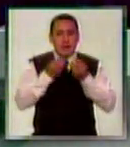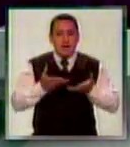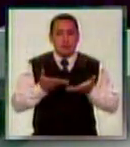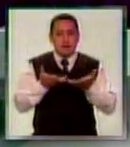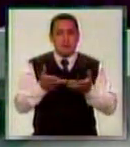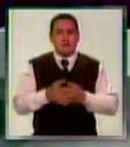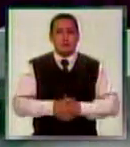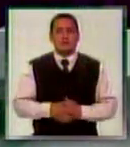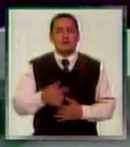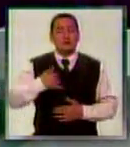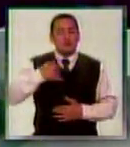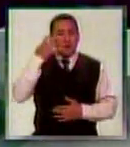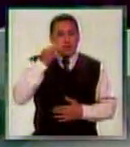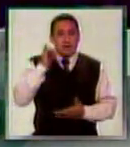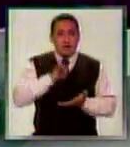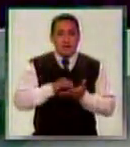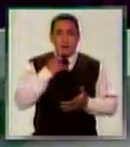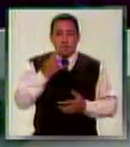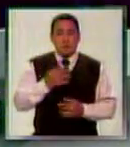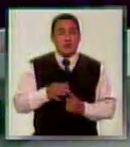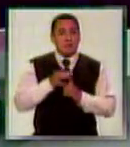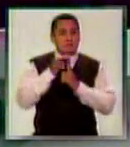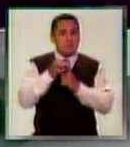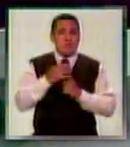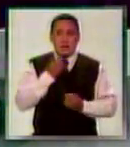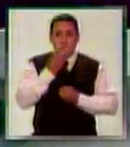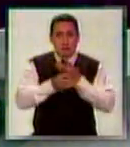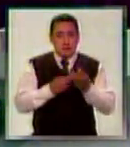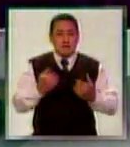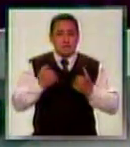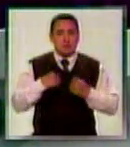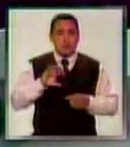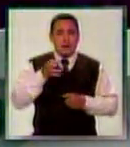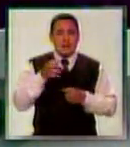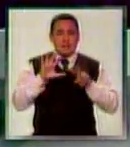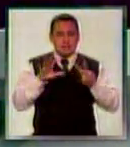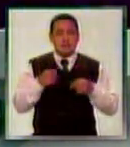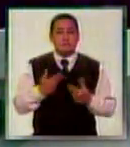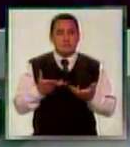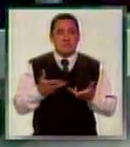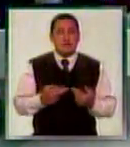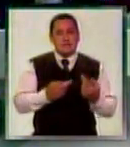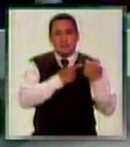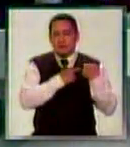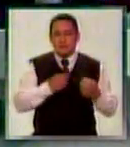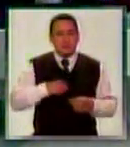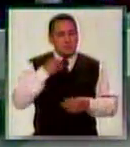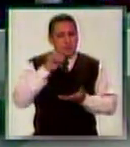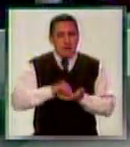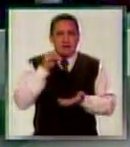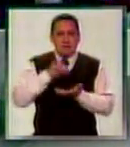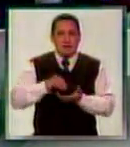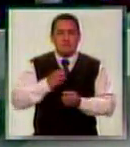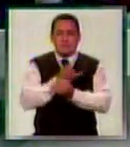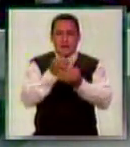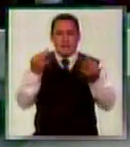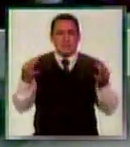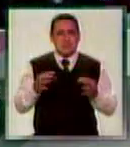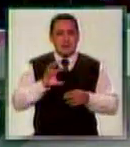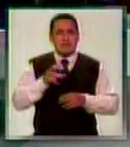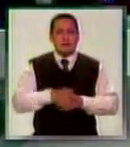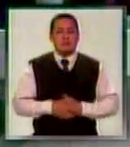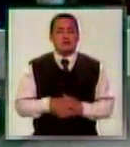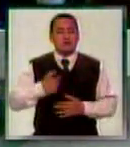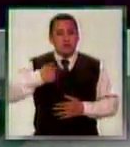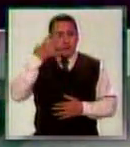contribuir? Mira, yo creo que una iniciativa brillante como la que está teniendo Canal 7 debiera de ser repetida por todos los canales. O sea,